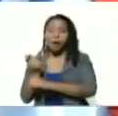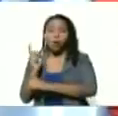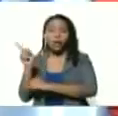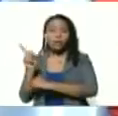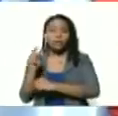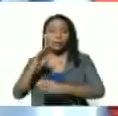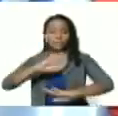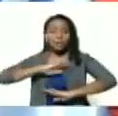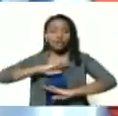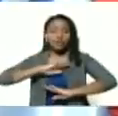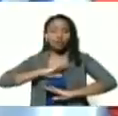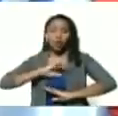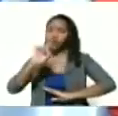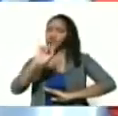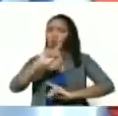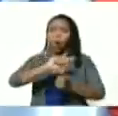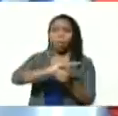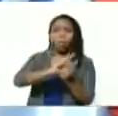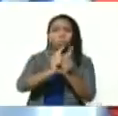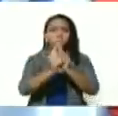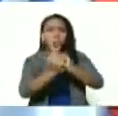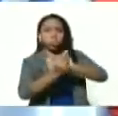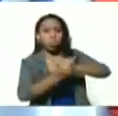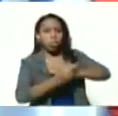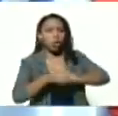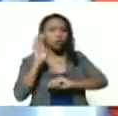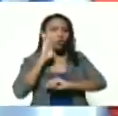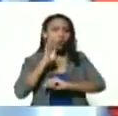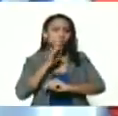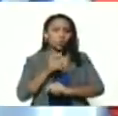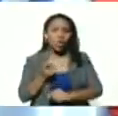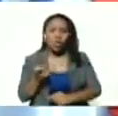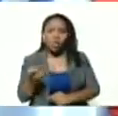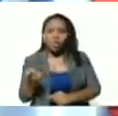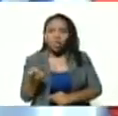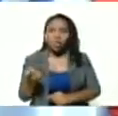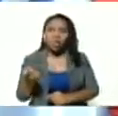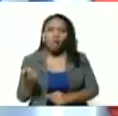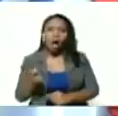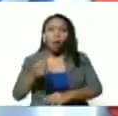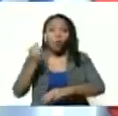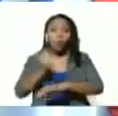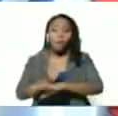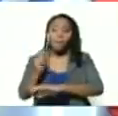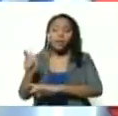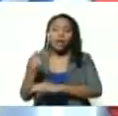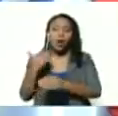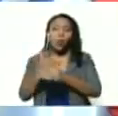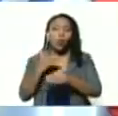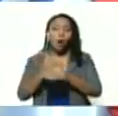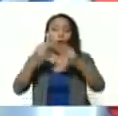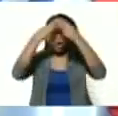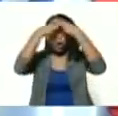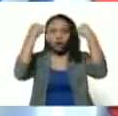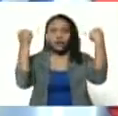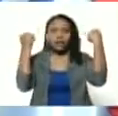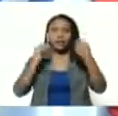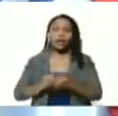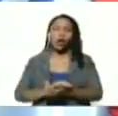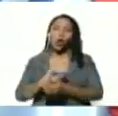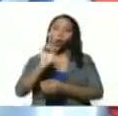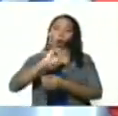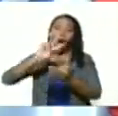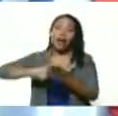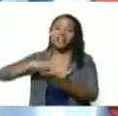no torcer el camino y convertir a un culpable en inocente, o al